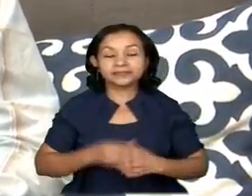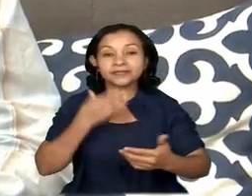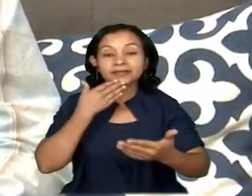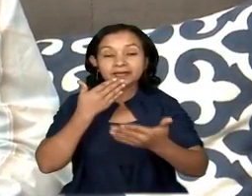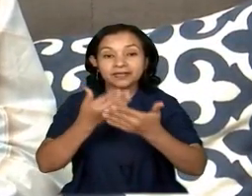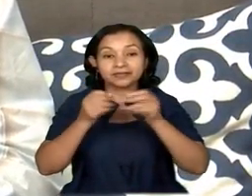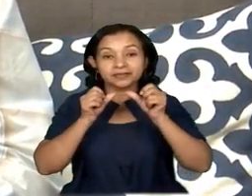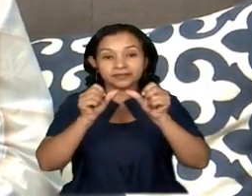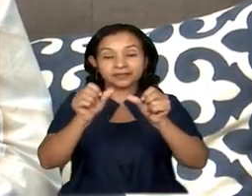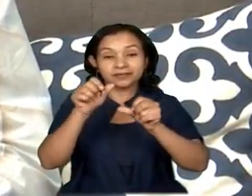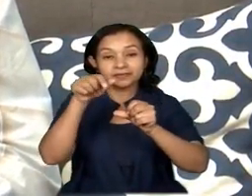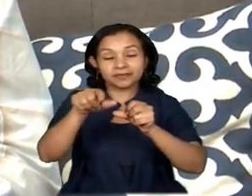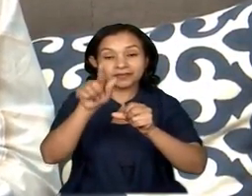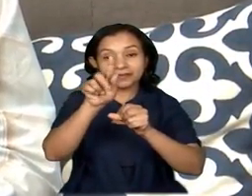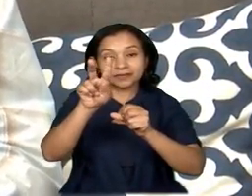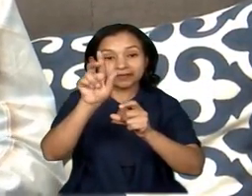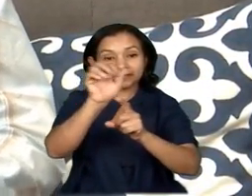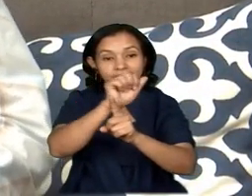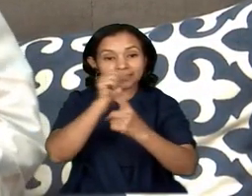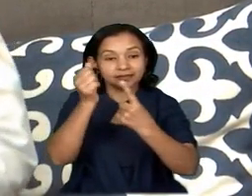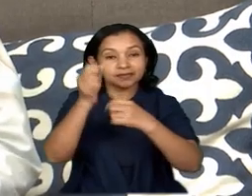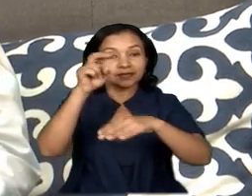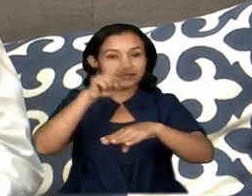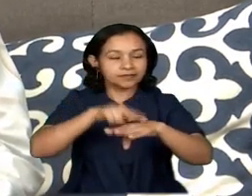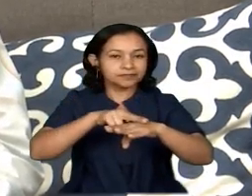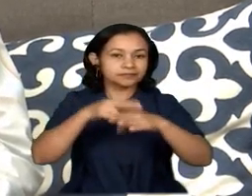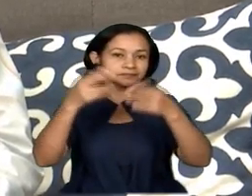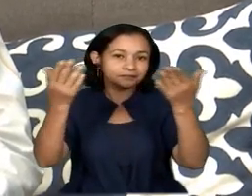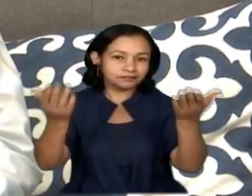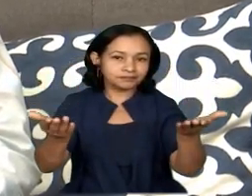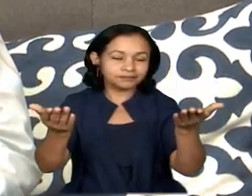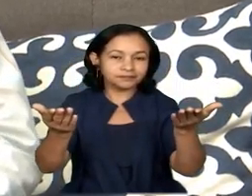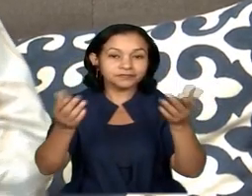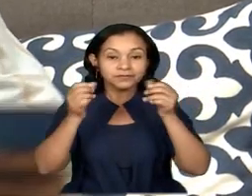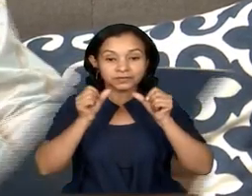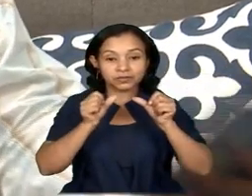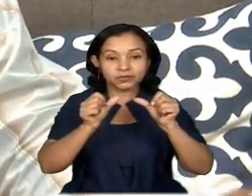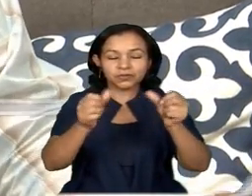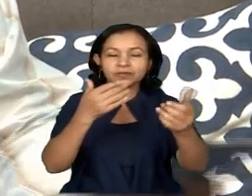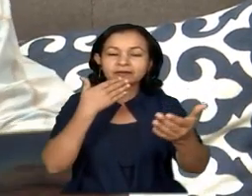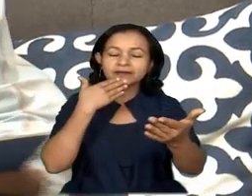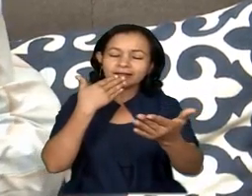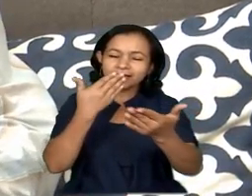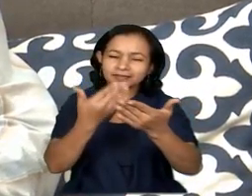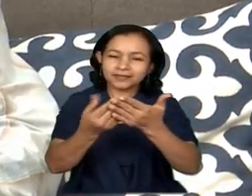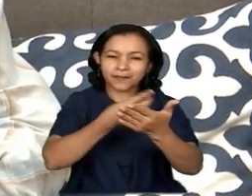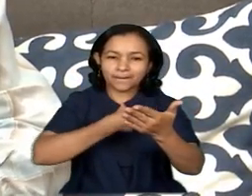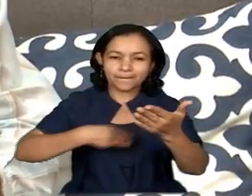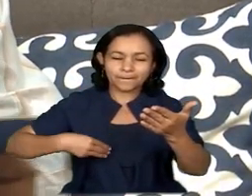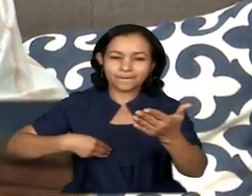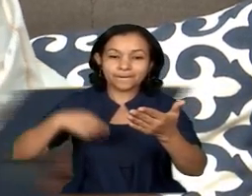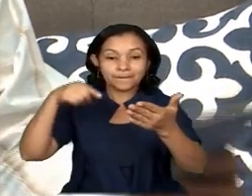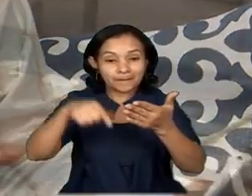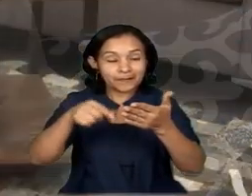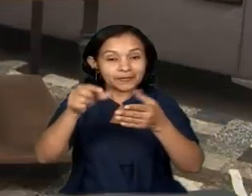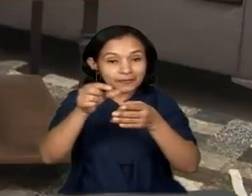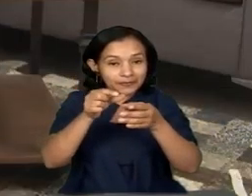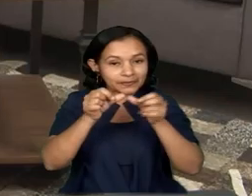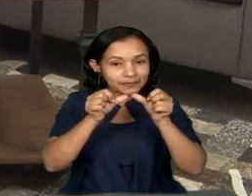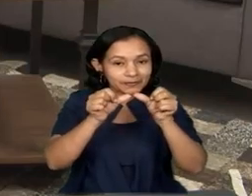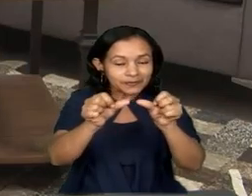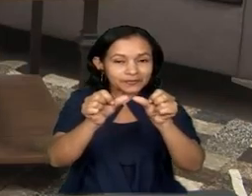Gracias por continuar en sintonía de su programa Desde el Parlamento. Pues continuamos y le agradecemos, señor ministro, que nos haya dado un espacio más para continuar